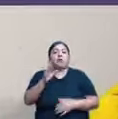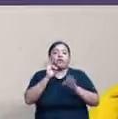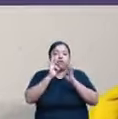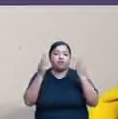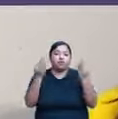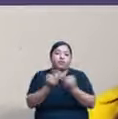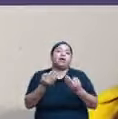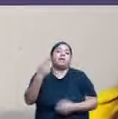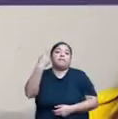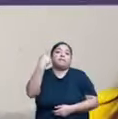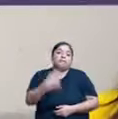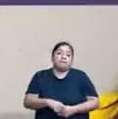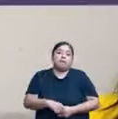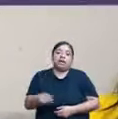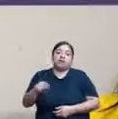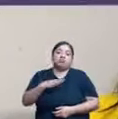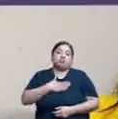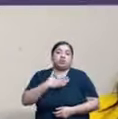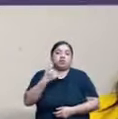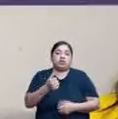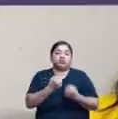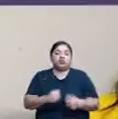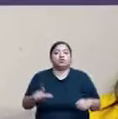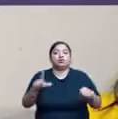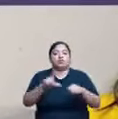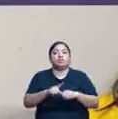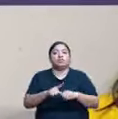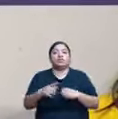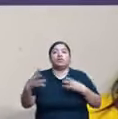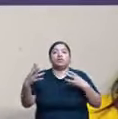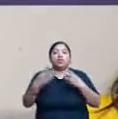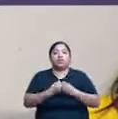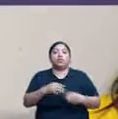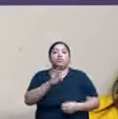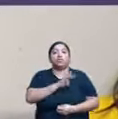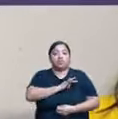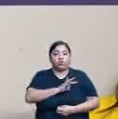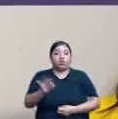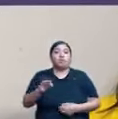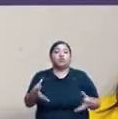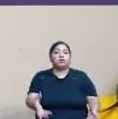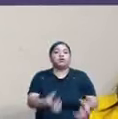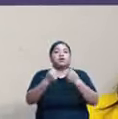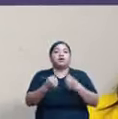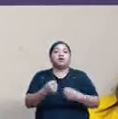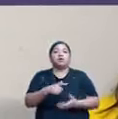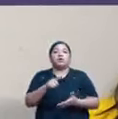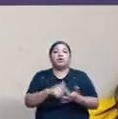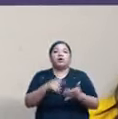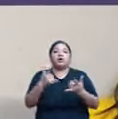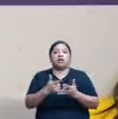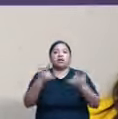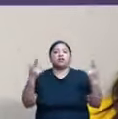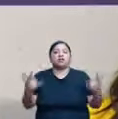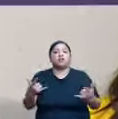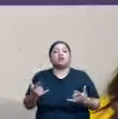de vida como principio de bienestar social. Juntos recuperaremos el lugar en la historia que le corresponde a nuestro